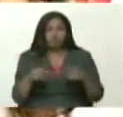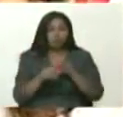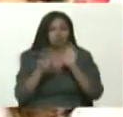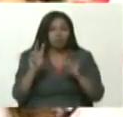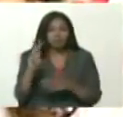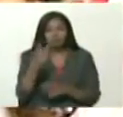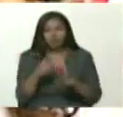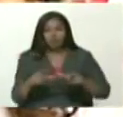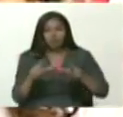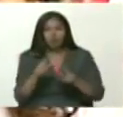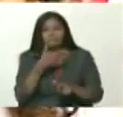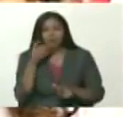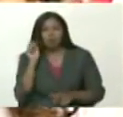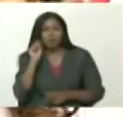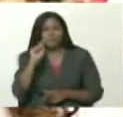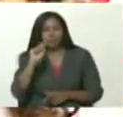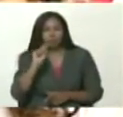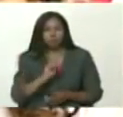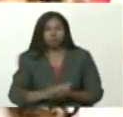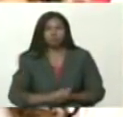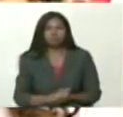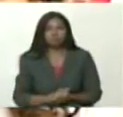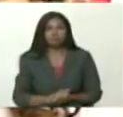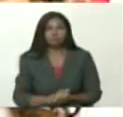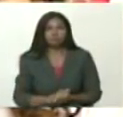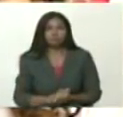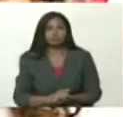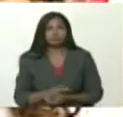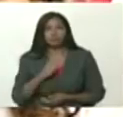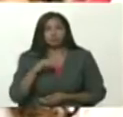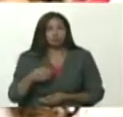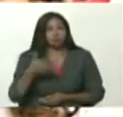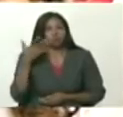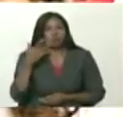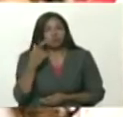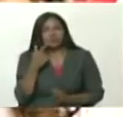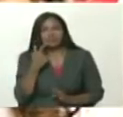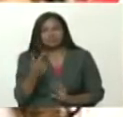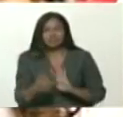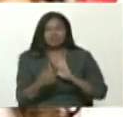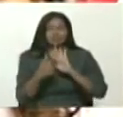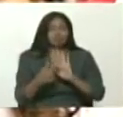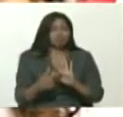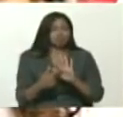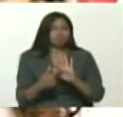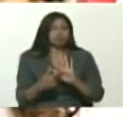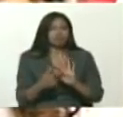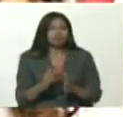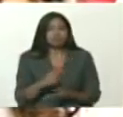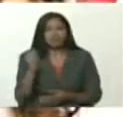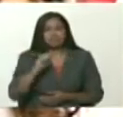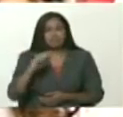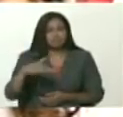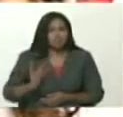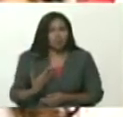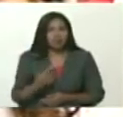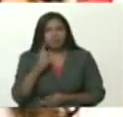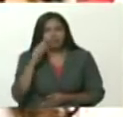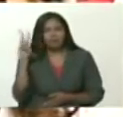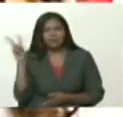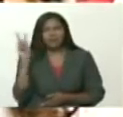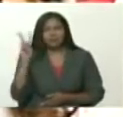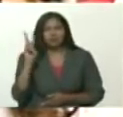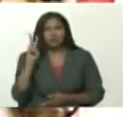Segundo lugar, mejor puntuación. Y para nosotros es un orgullo decirlo, presidente, que sí se puede. Esta es la